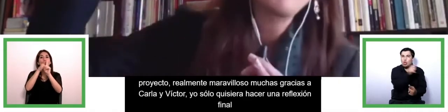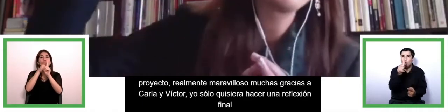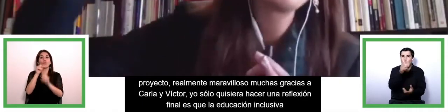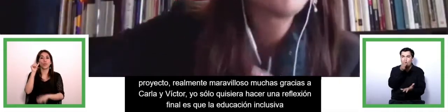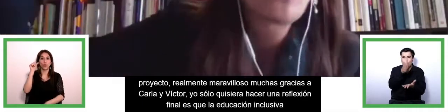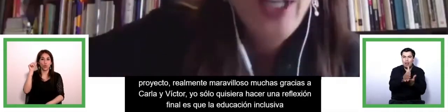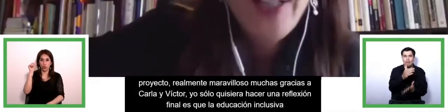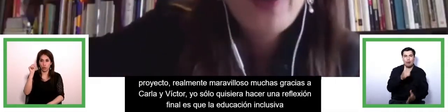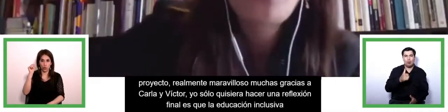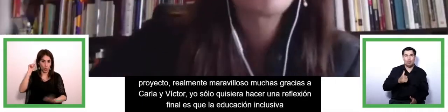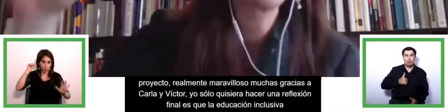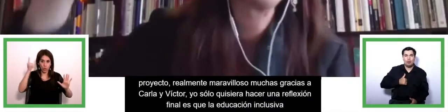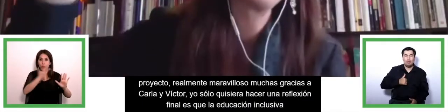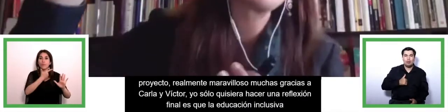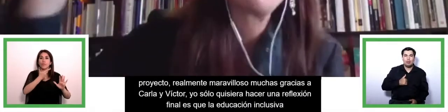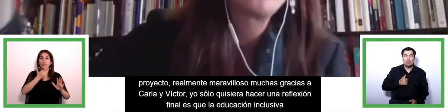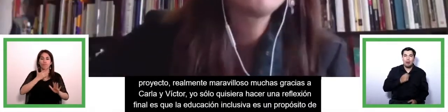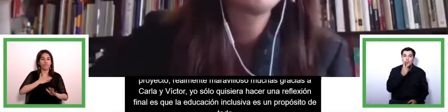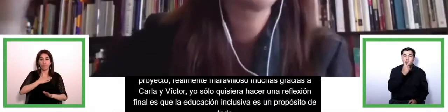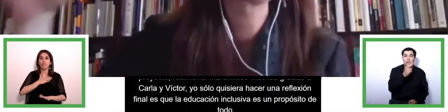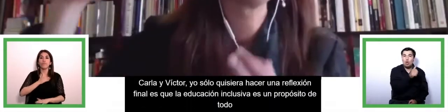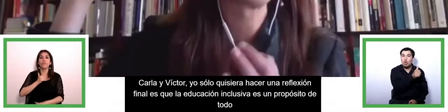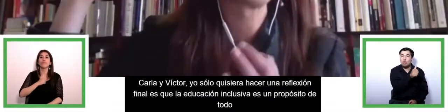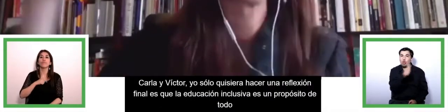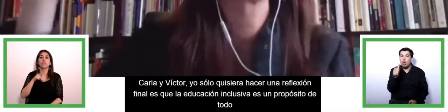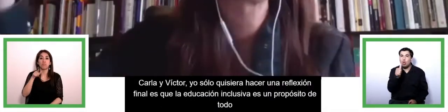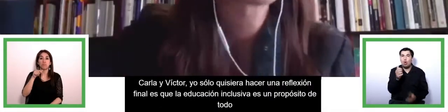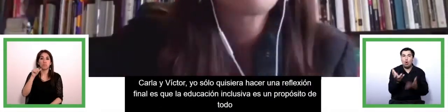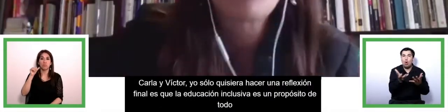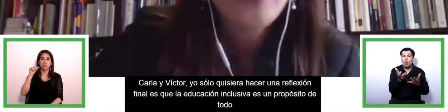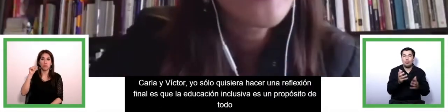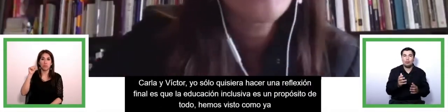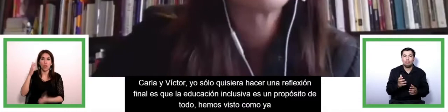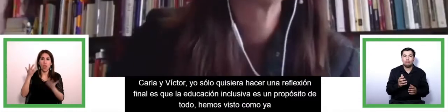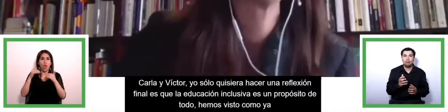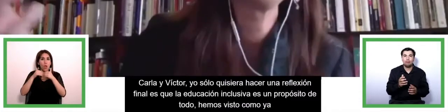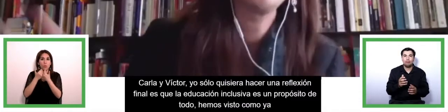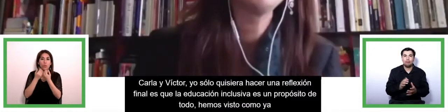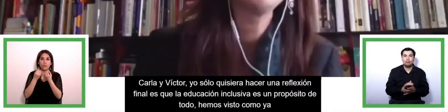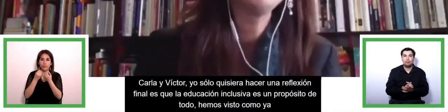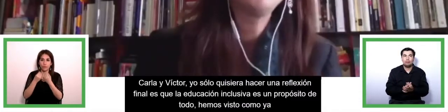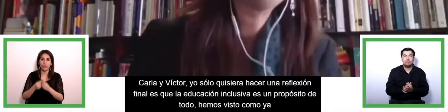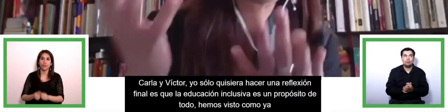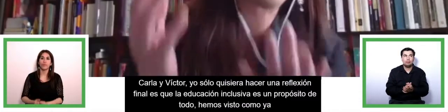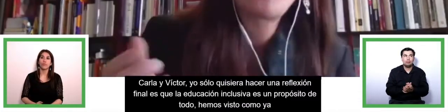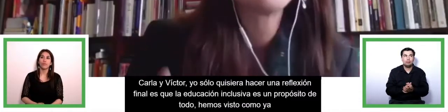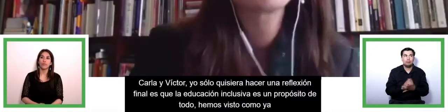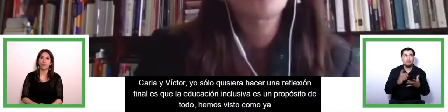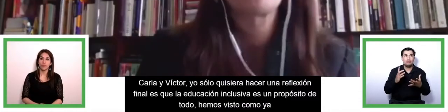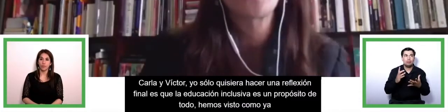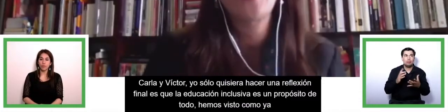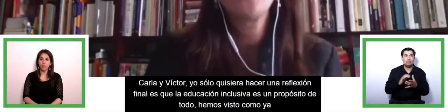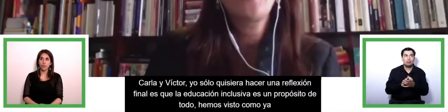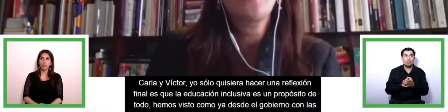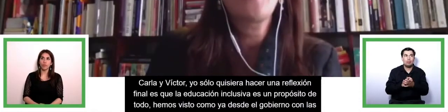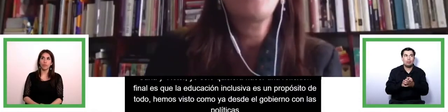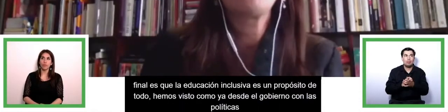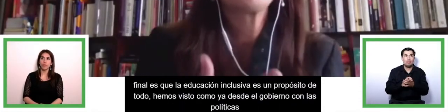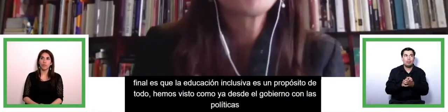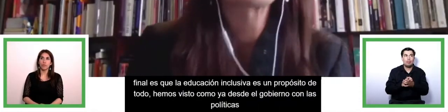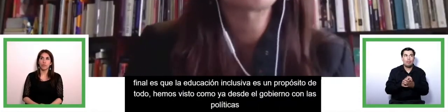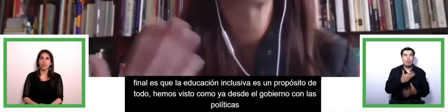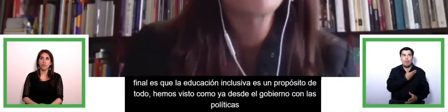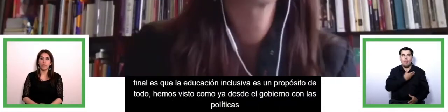visto cómo ya desde el gobierno, con las políticas y toda la apuesta de política pública, y lo bajamos ahora